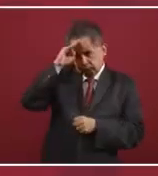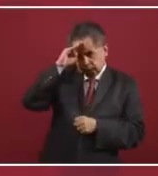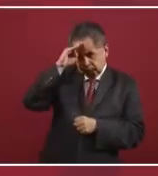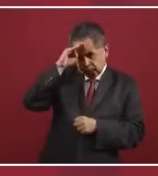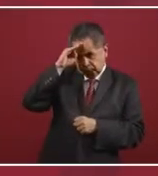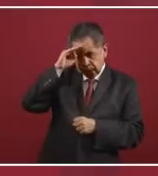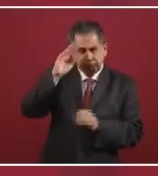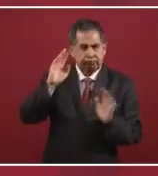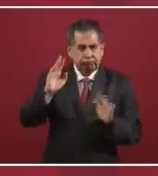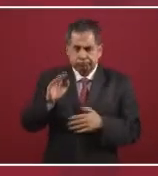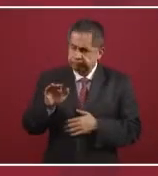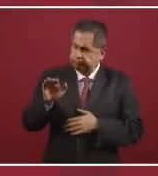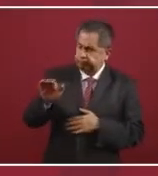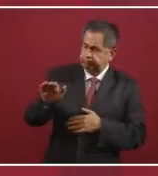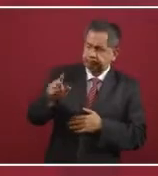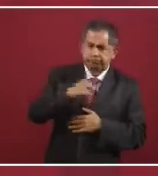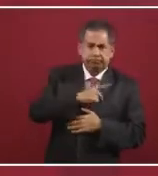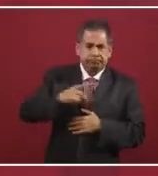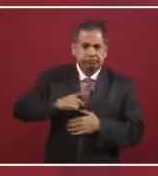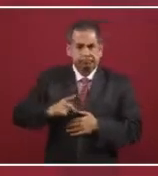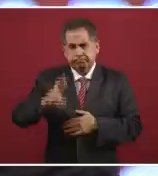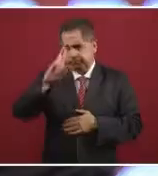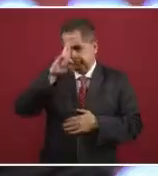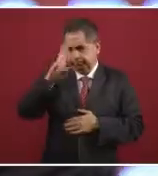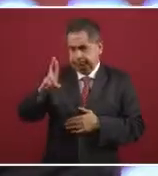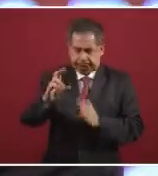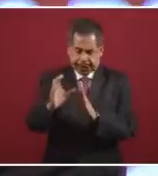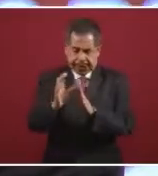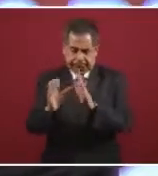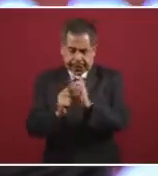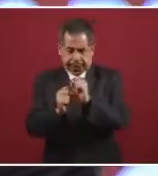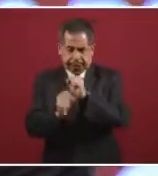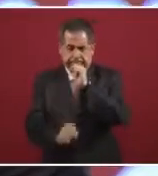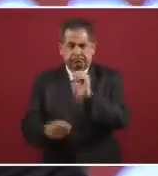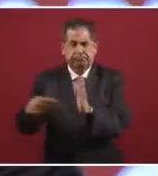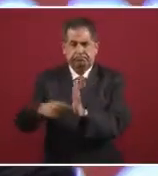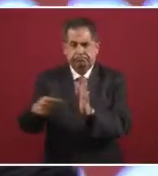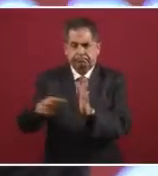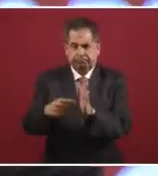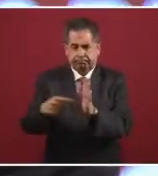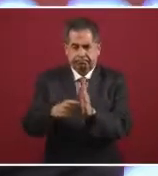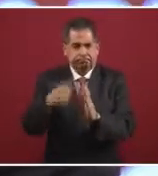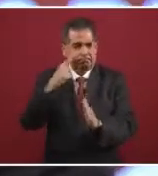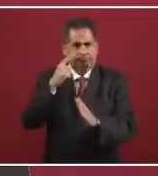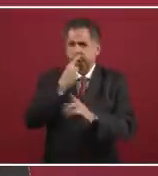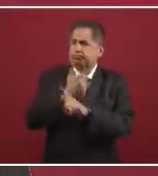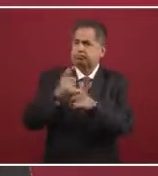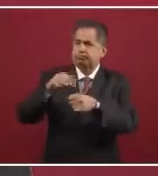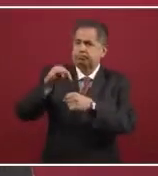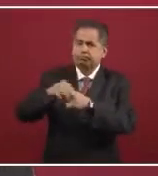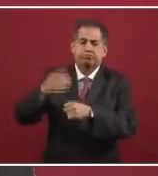demandar el respeto al orden constitucional y a la democracia en Bolivia.